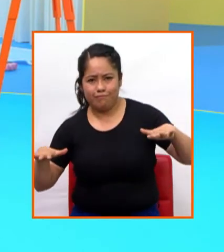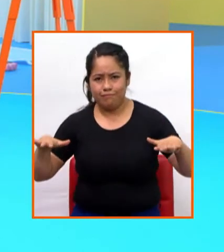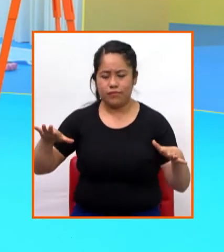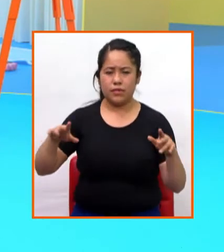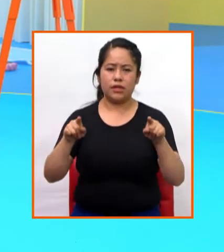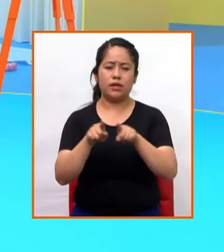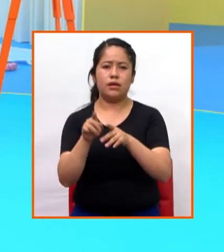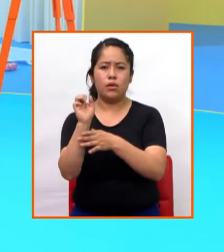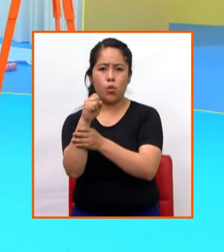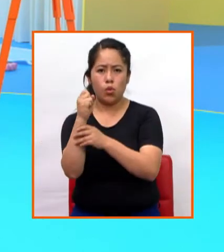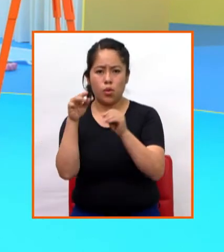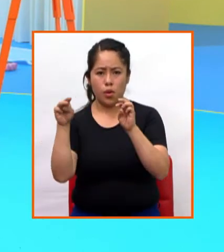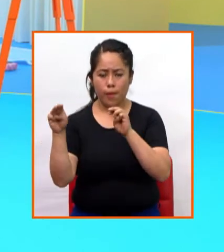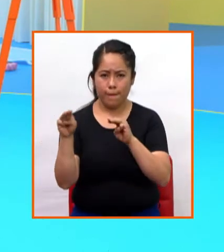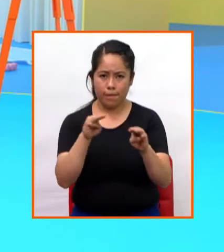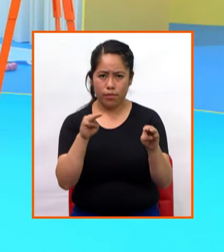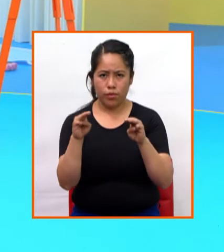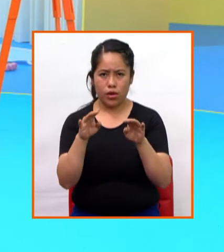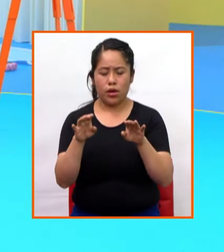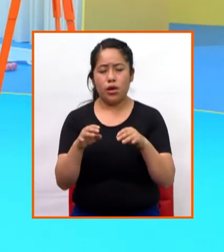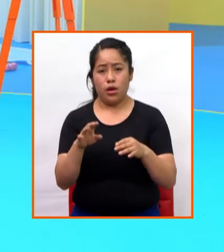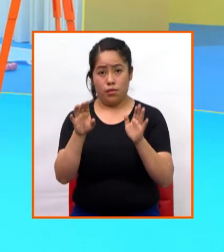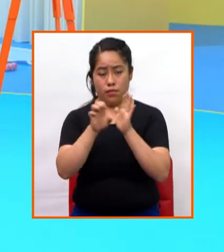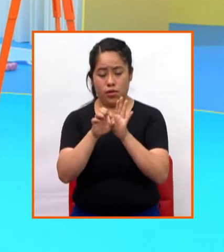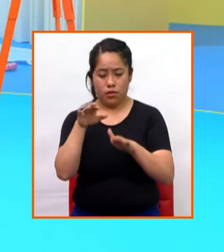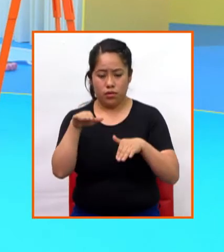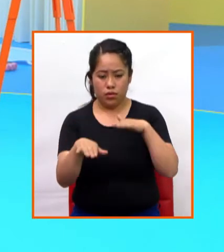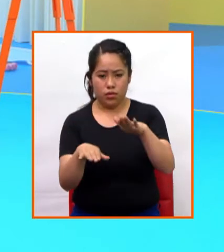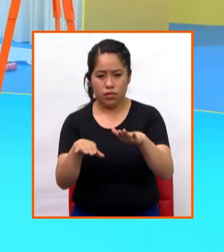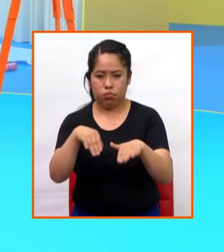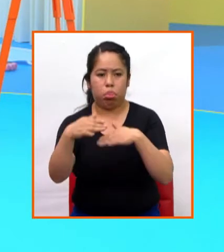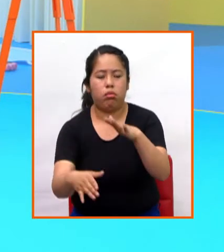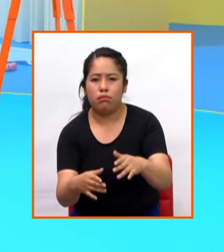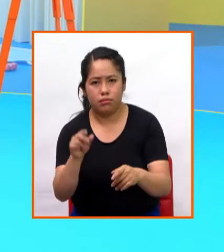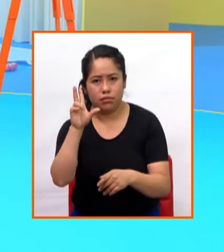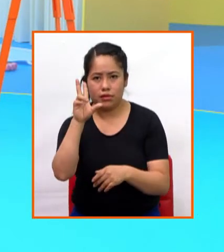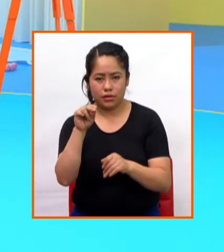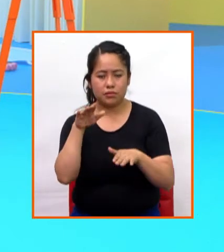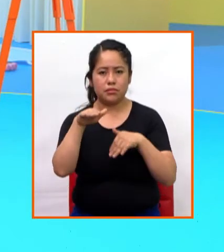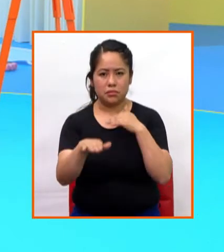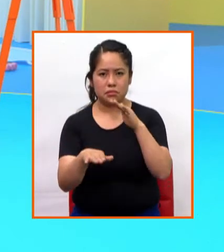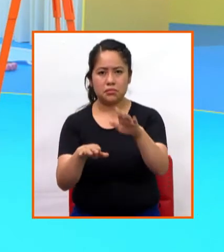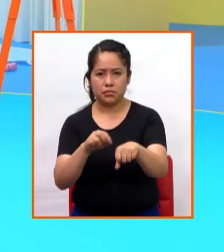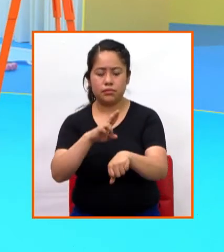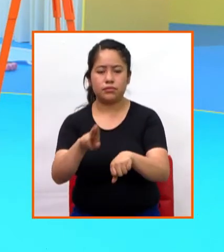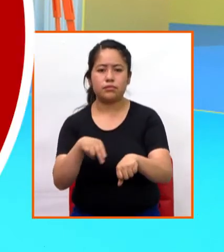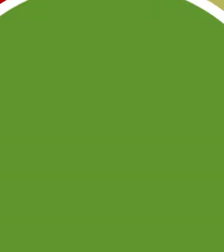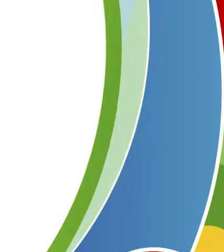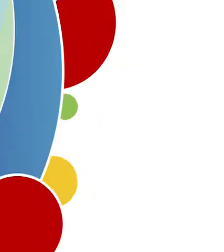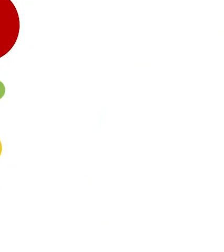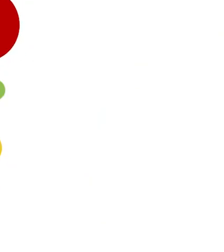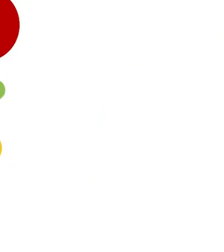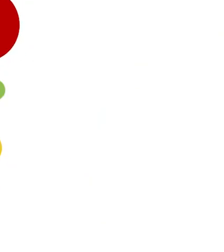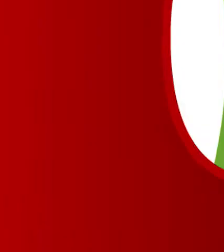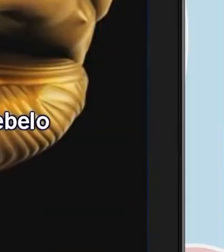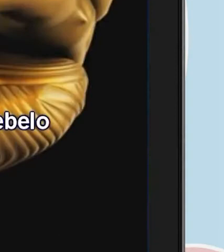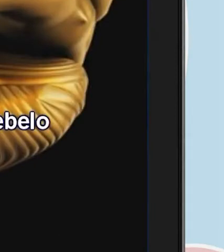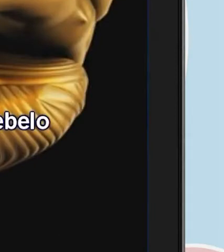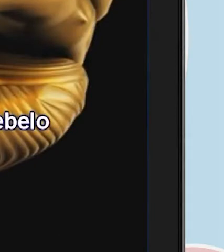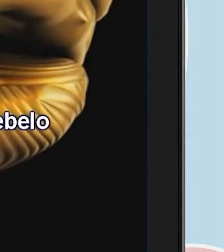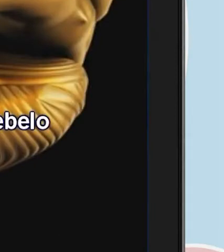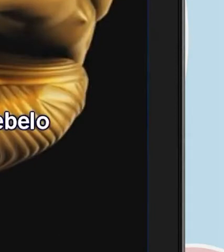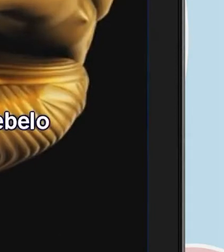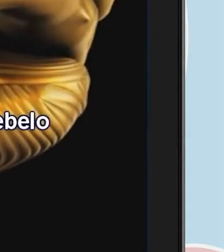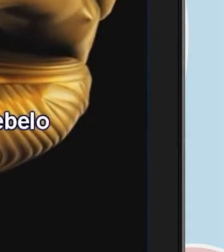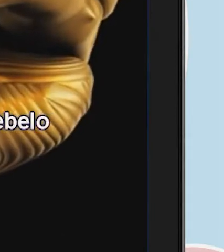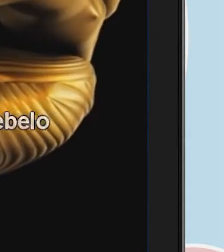nosotros caminamos sin caernos, por ejemplo. Tenemos otra estructura que es el tallo cerebral, que como su nombre lo dice se encuentra en la